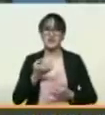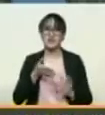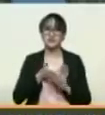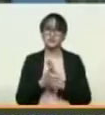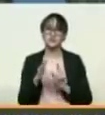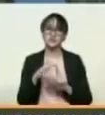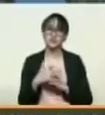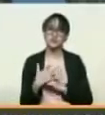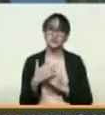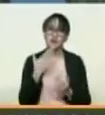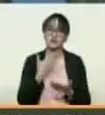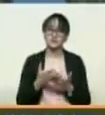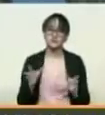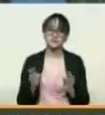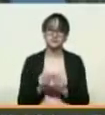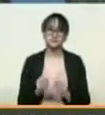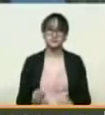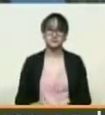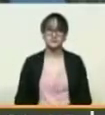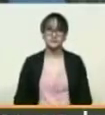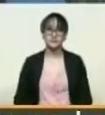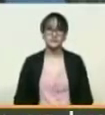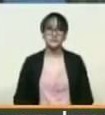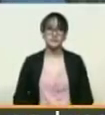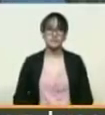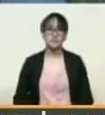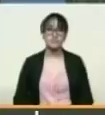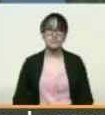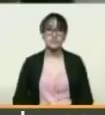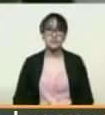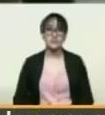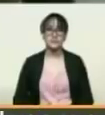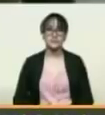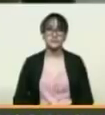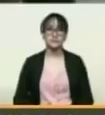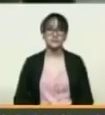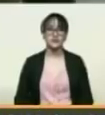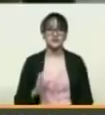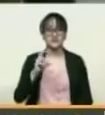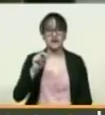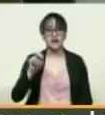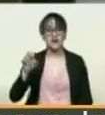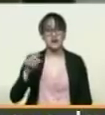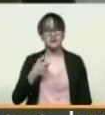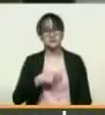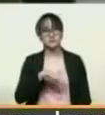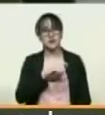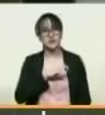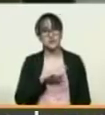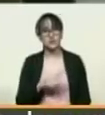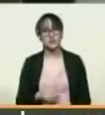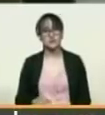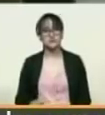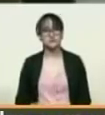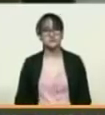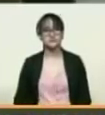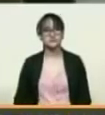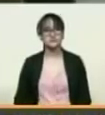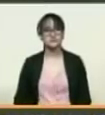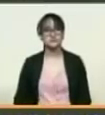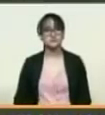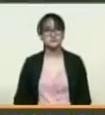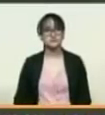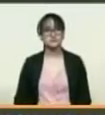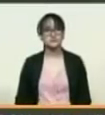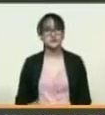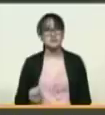Venezuela. Gracias, hermano. Compañero. Gracias, canciller. Gilbert Vega, de CNN en español. Una de las grandes conquistas del